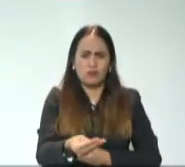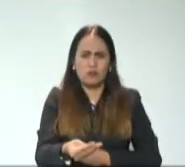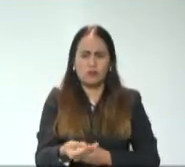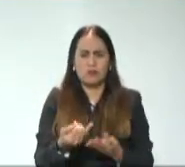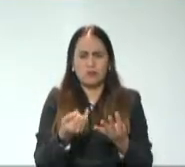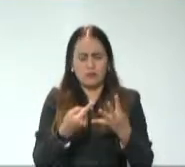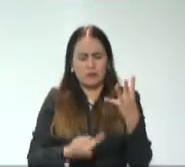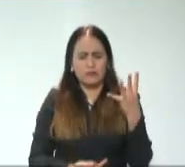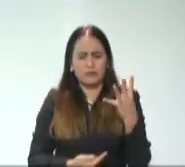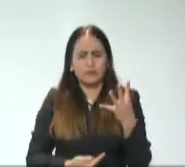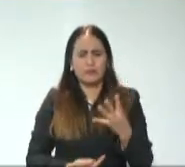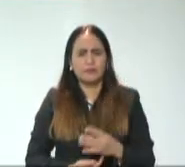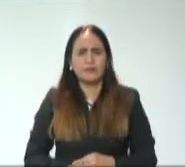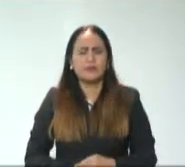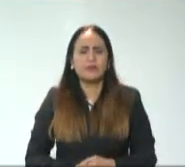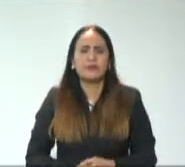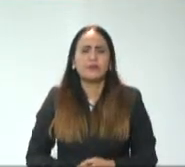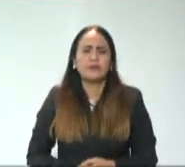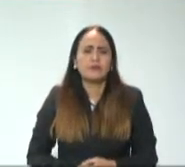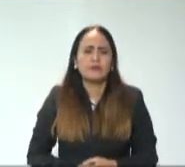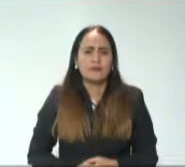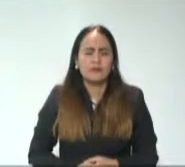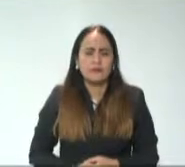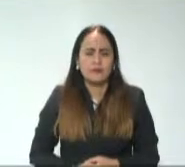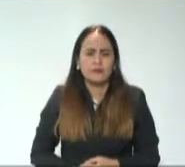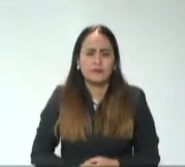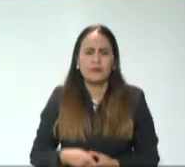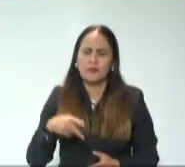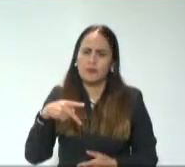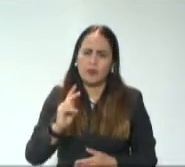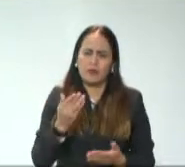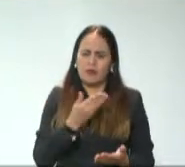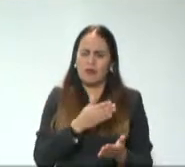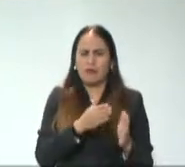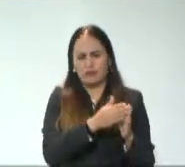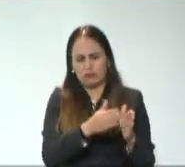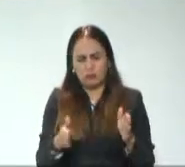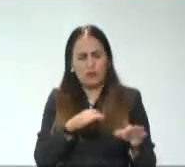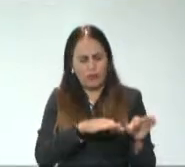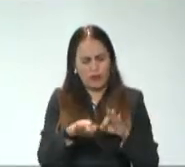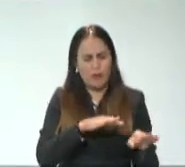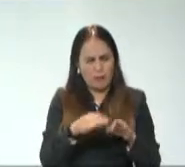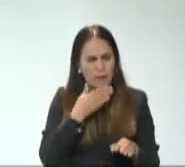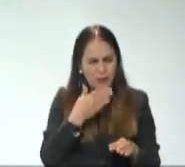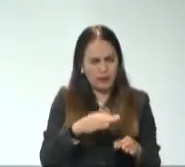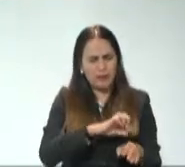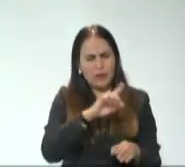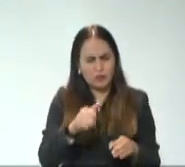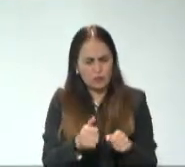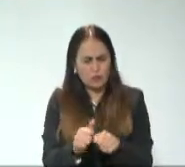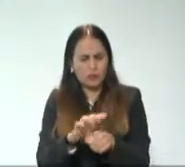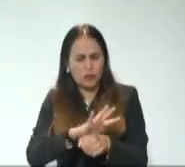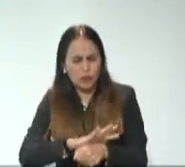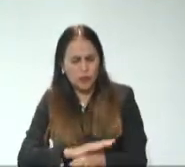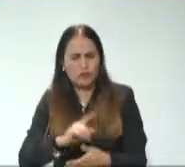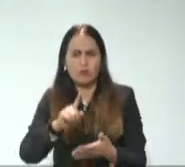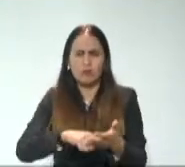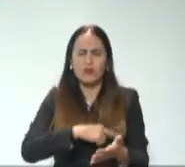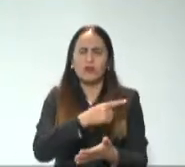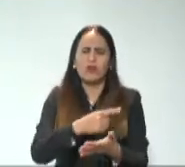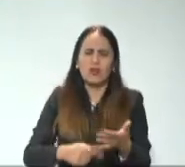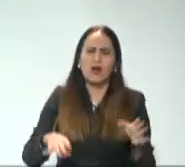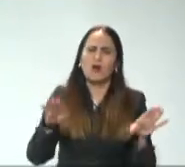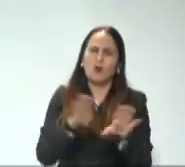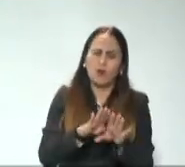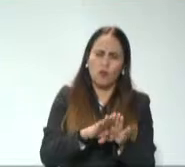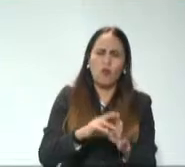instrucción pero Cómo se vio afectada por la pandemia Cuándo se suspendió y Cuándo empezó otra vez a funcionar